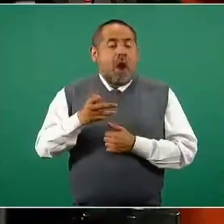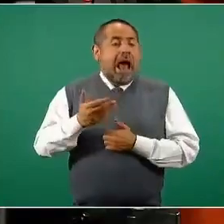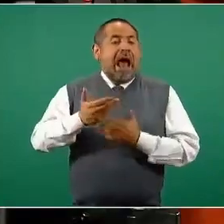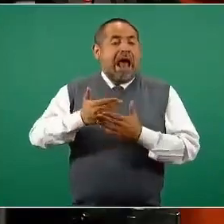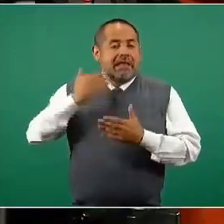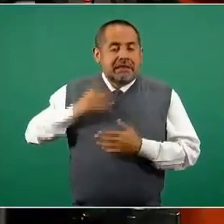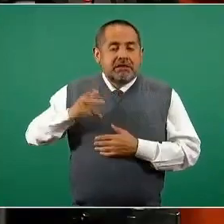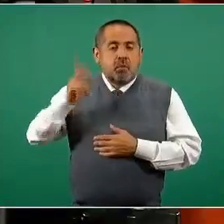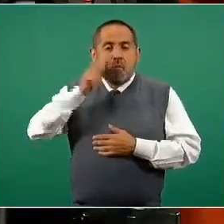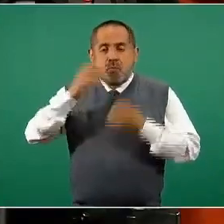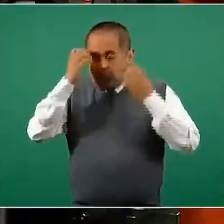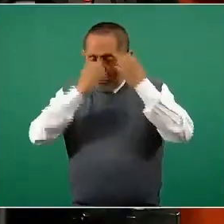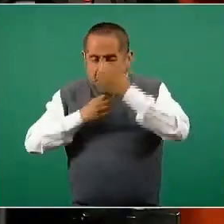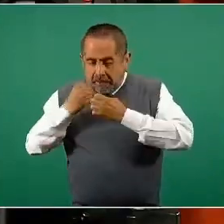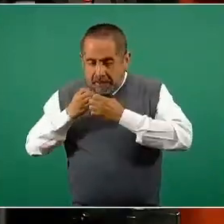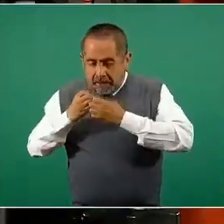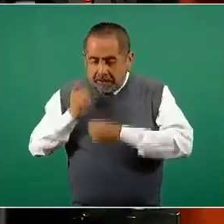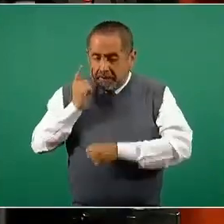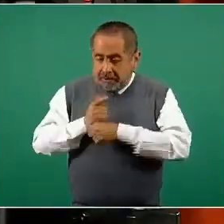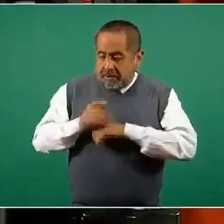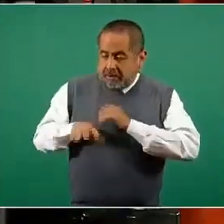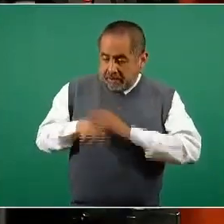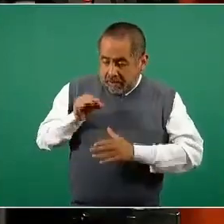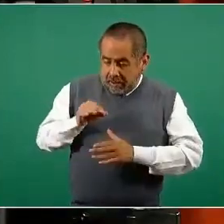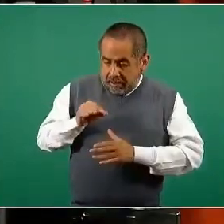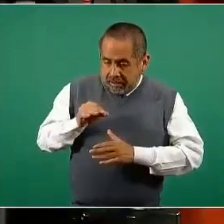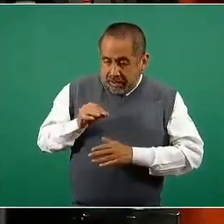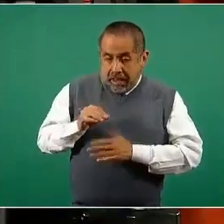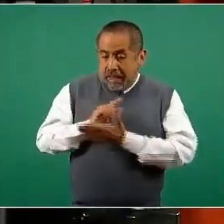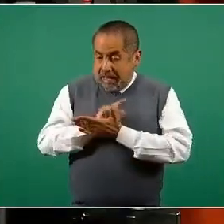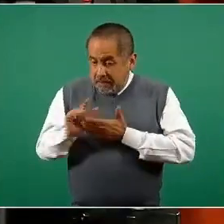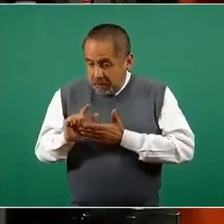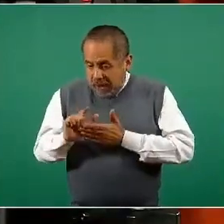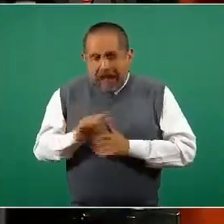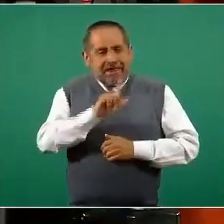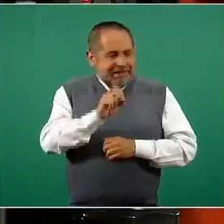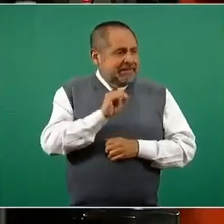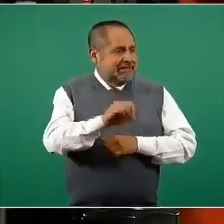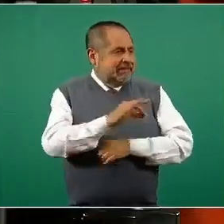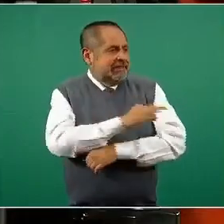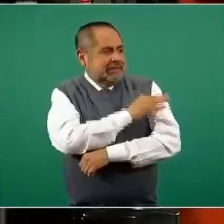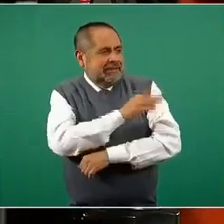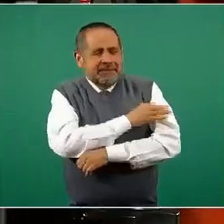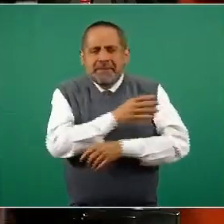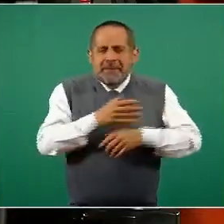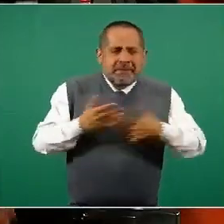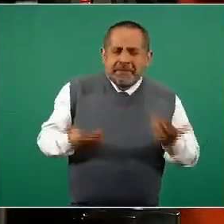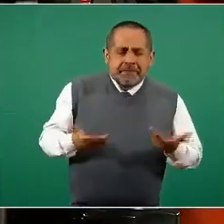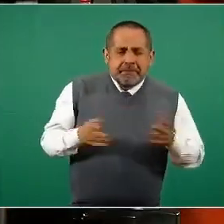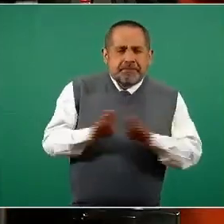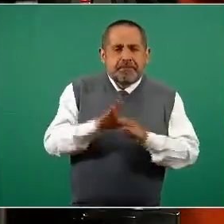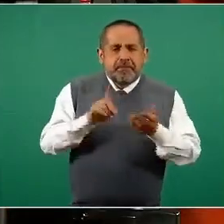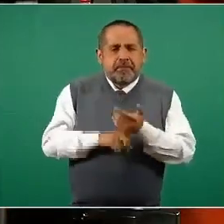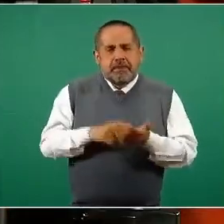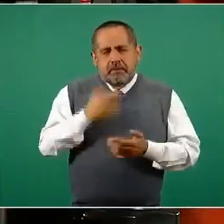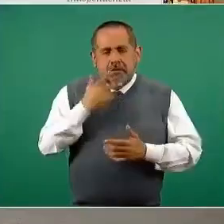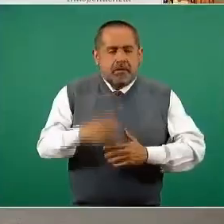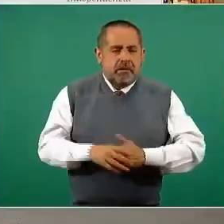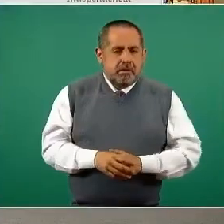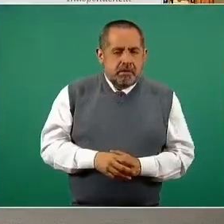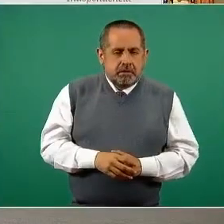o no es necesario, aunque nos han explicado que no va a producir la enfermedad, ¿no? Teniendo en cuenta